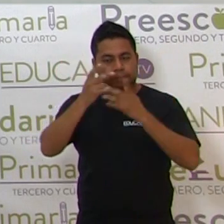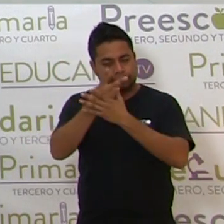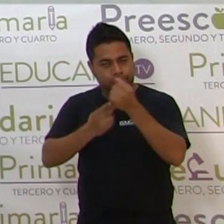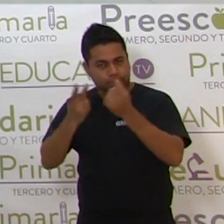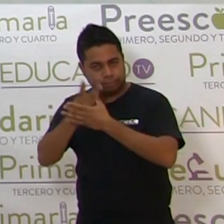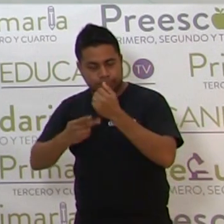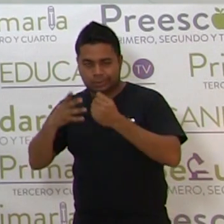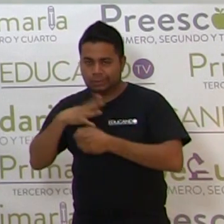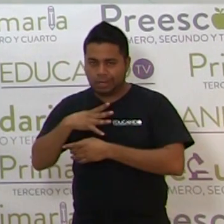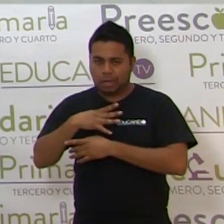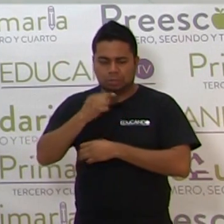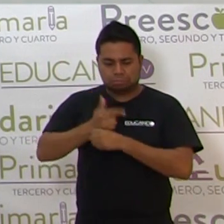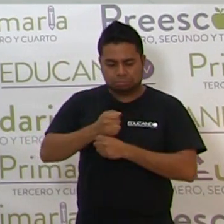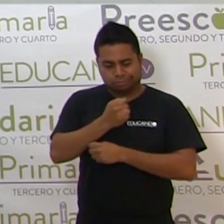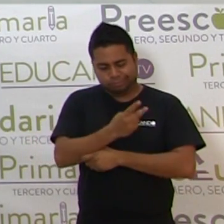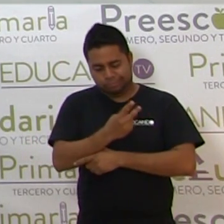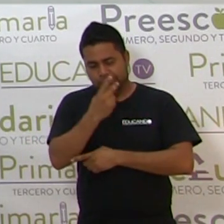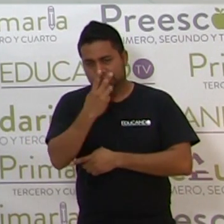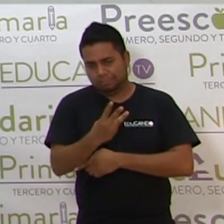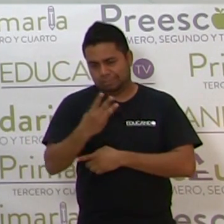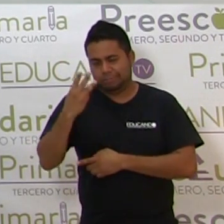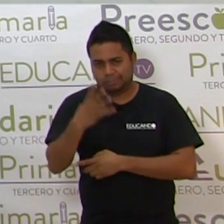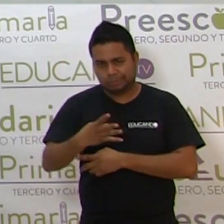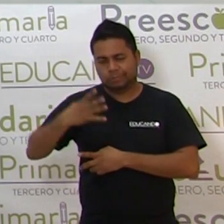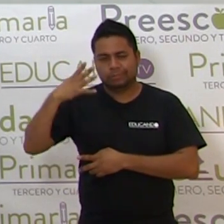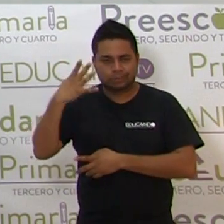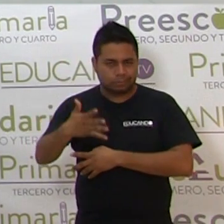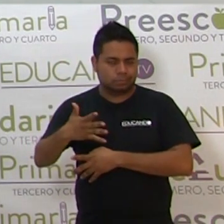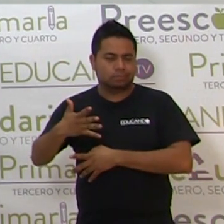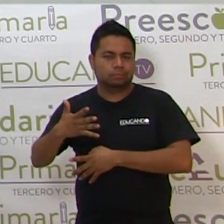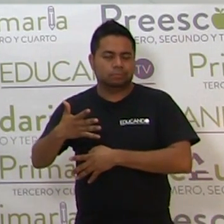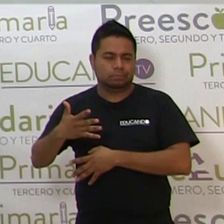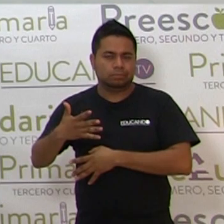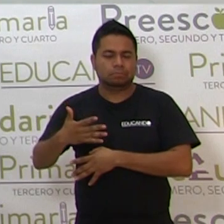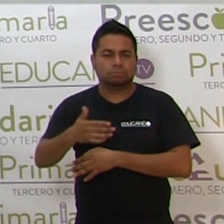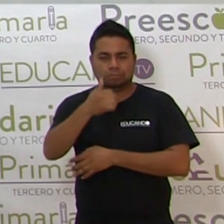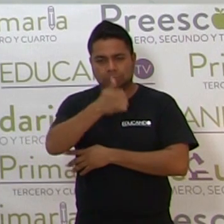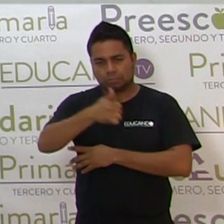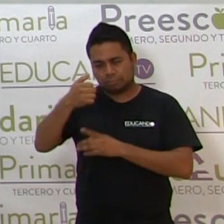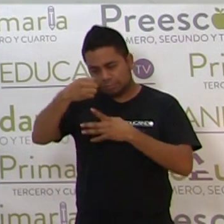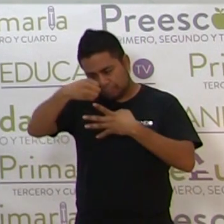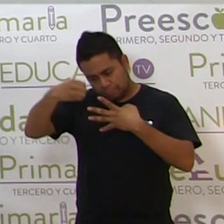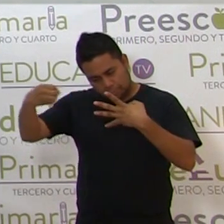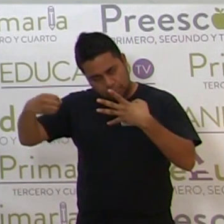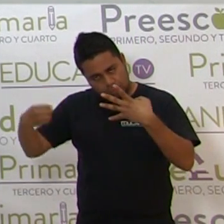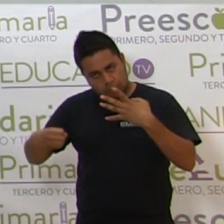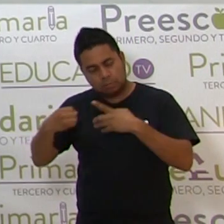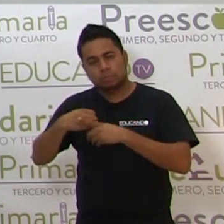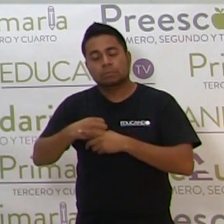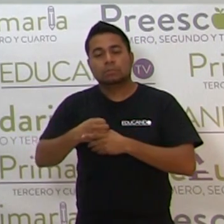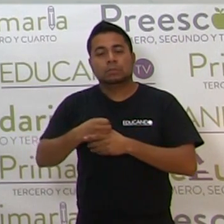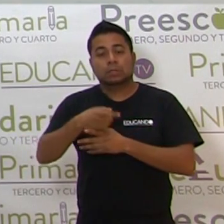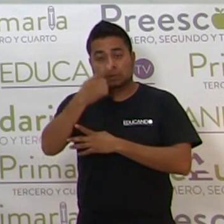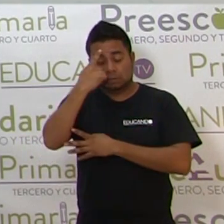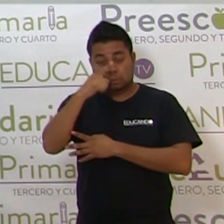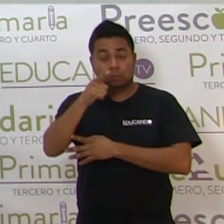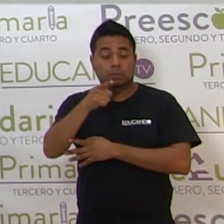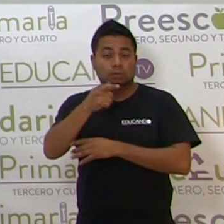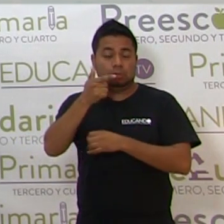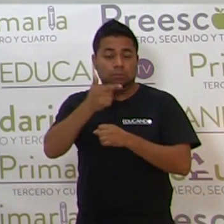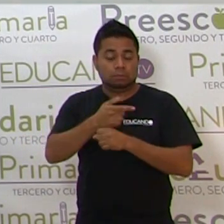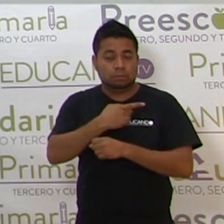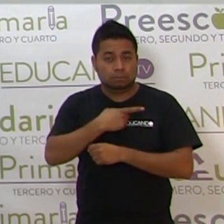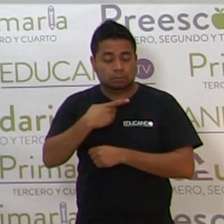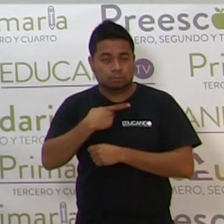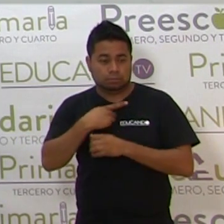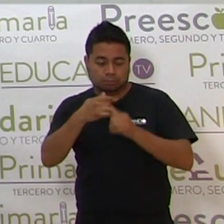encontrar 2, 3, 4 o hasta 5 diptongos en cada uno de los versos, para que tú puedas tener en